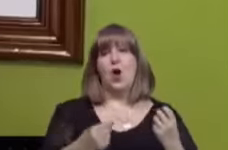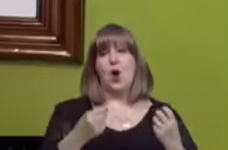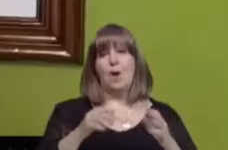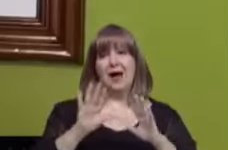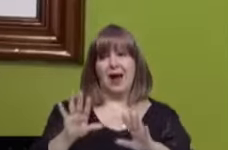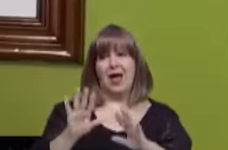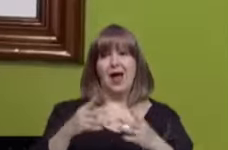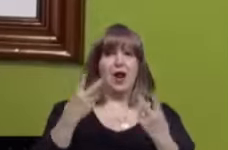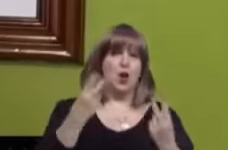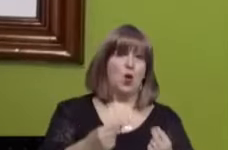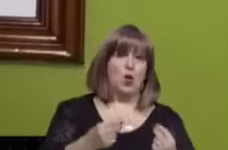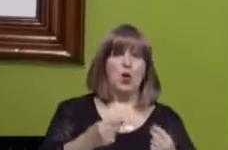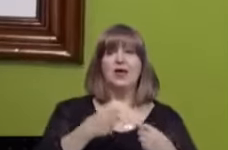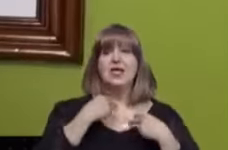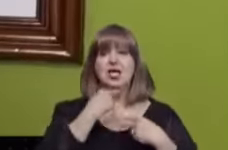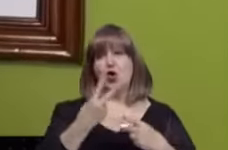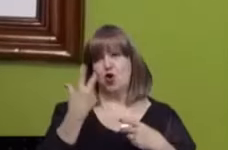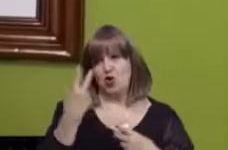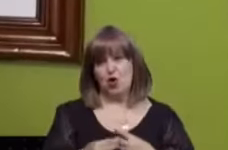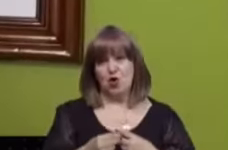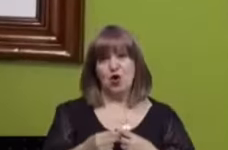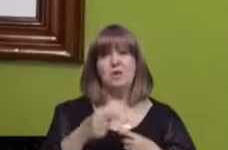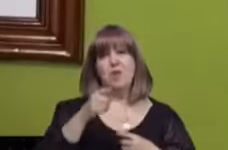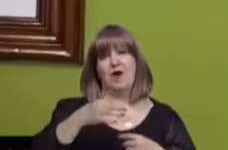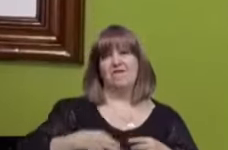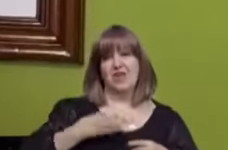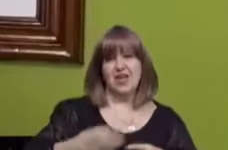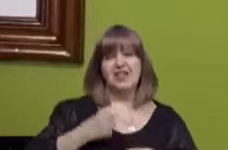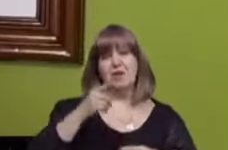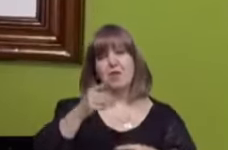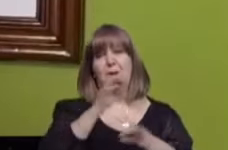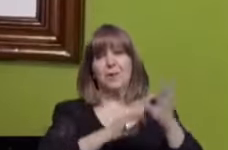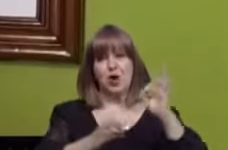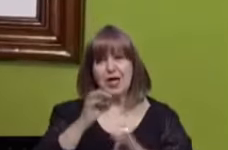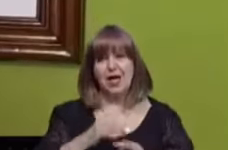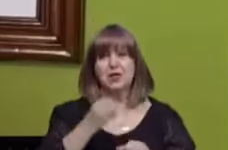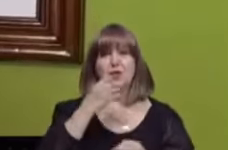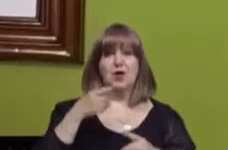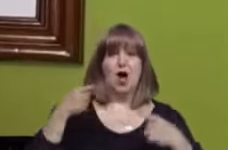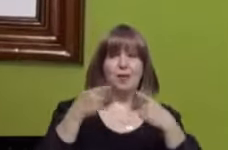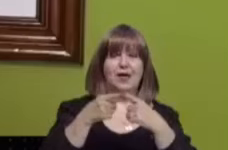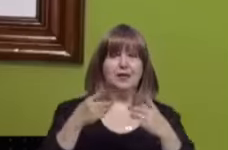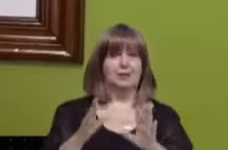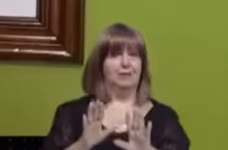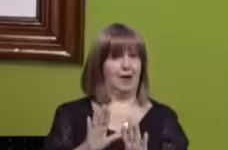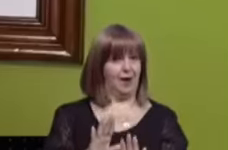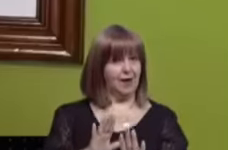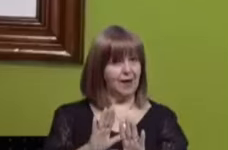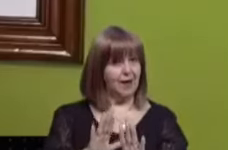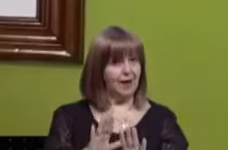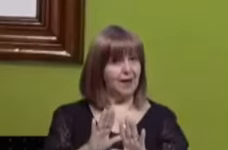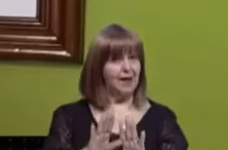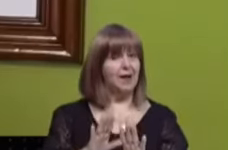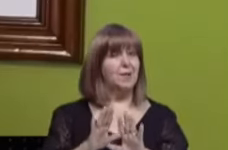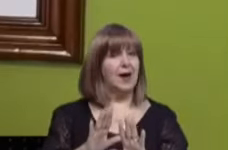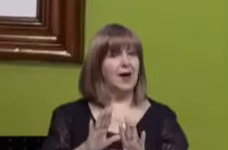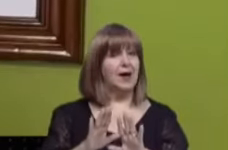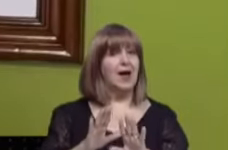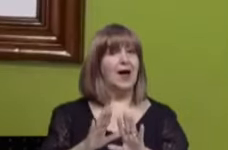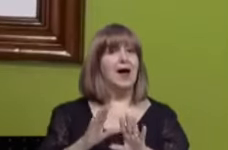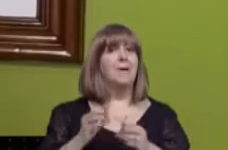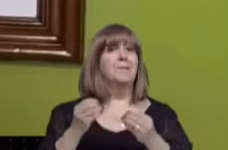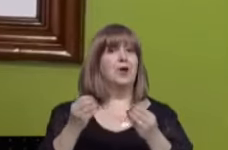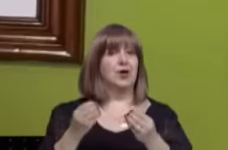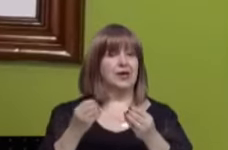pará, no tengas hijos, andá por tu vida, cumplí tus proyectos, cumplí tus metas. Uno de los principales problemas que tienen los médicos de